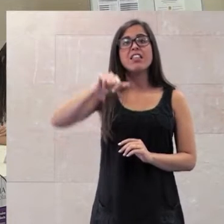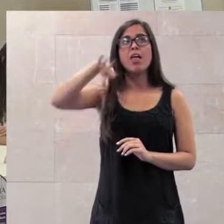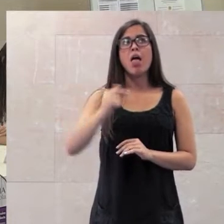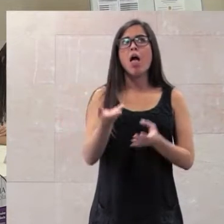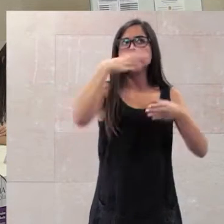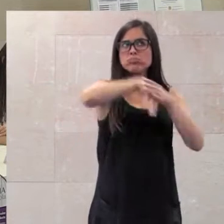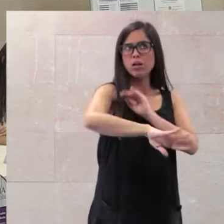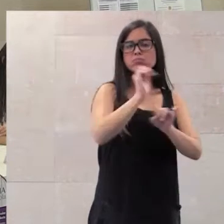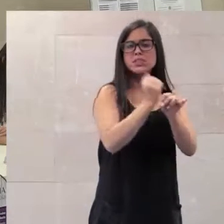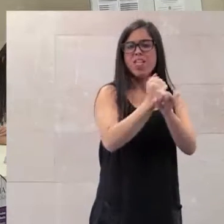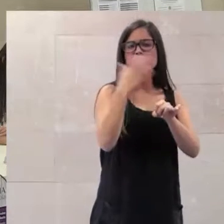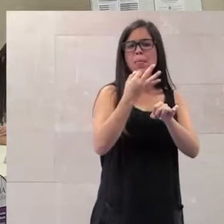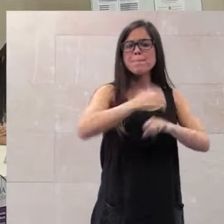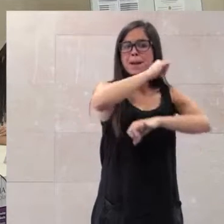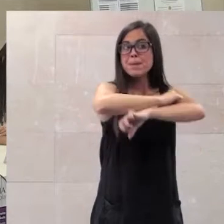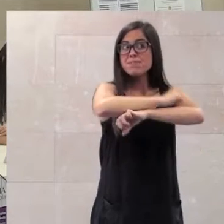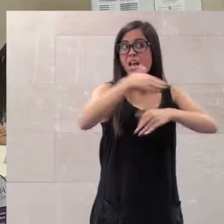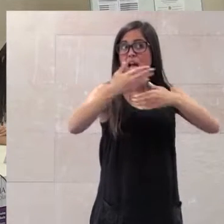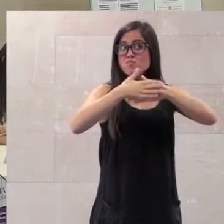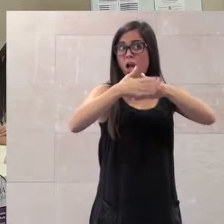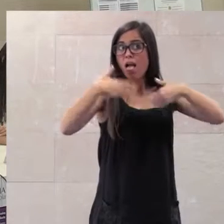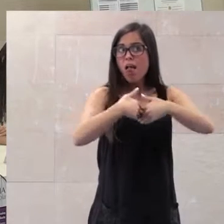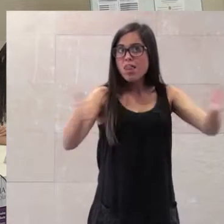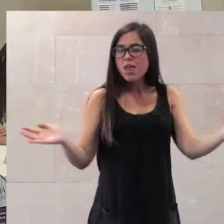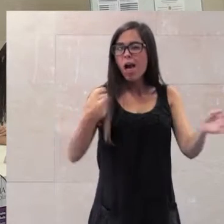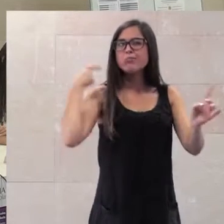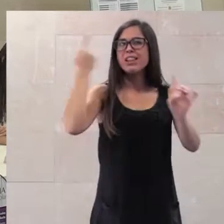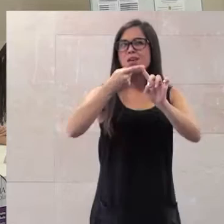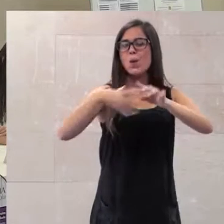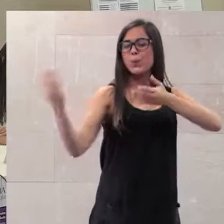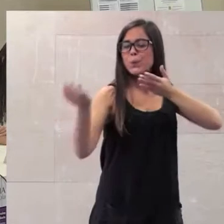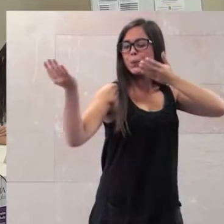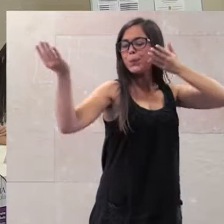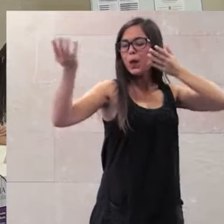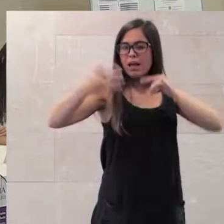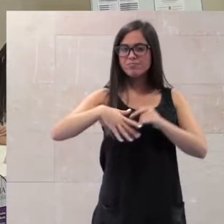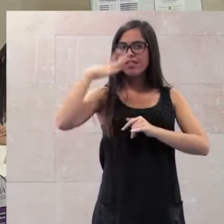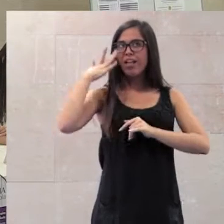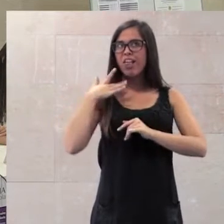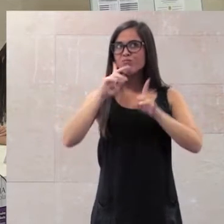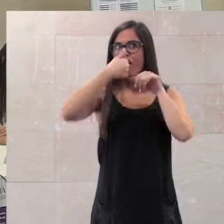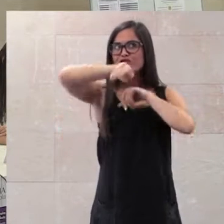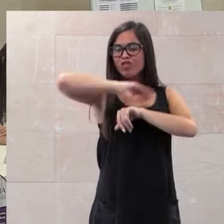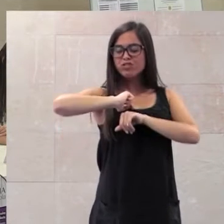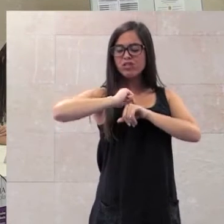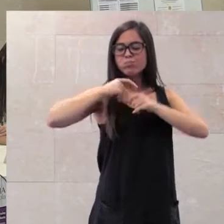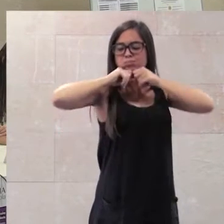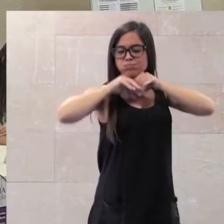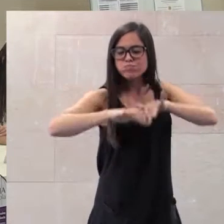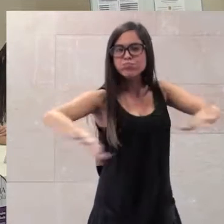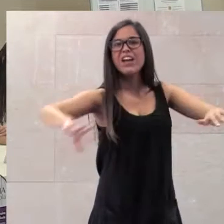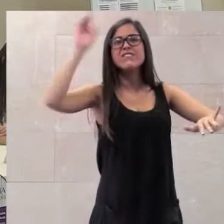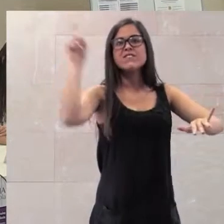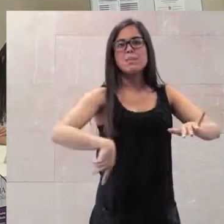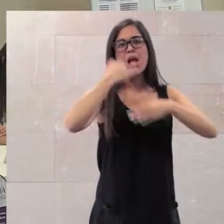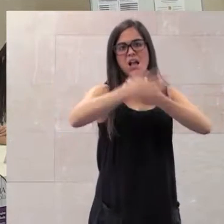pero desde luego que tiene que abrir las ventanas y las puertas, que entra aire limpio, pero también nosotras salir a la calle, ¿no? Y ocupar las plazas, las calles, y que todo lo que hacemos también